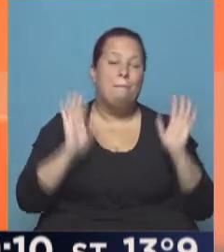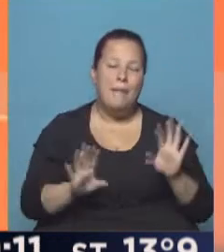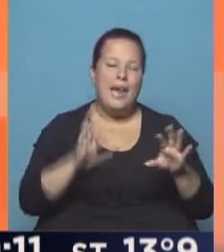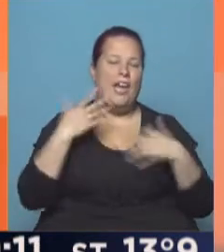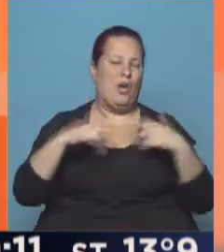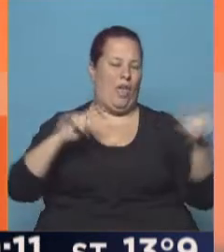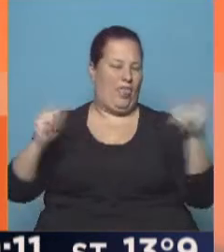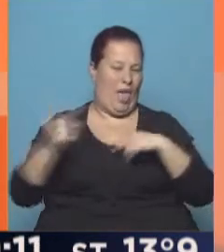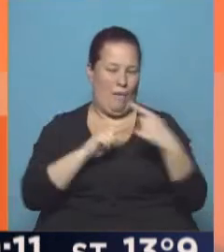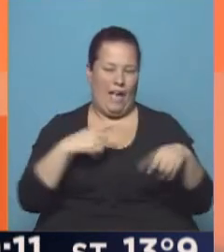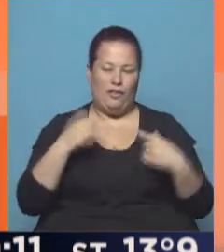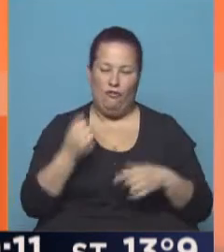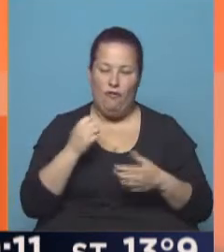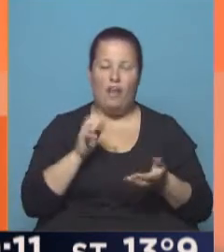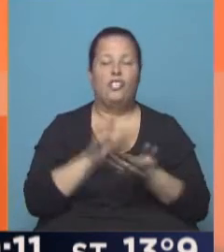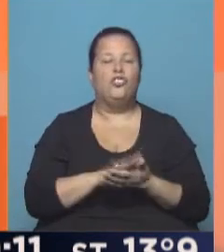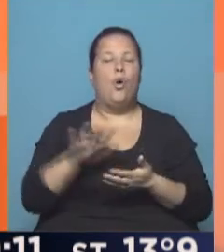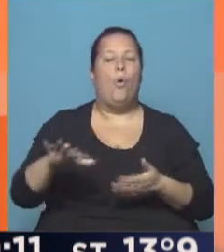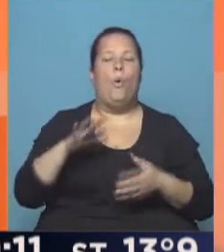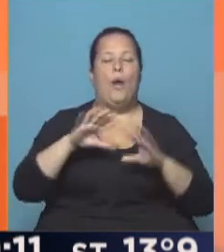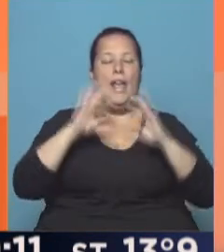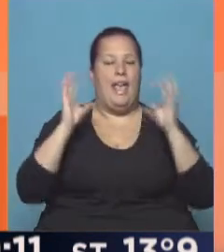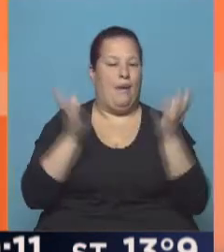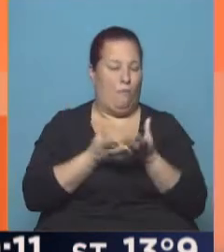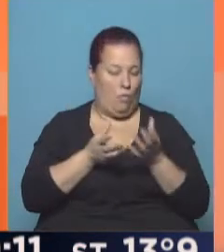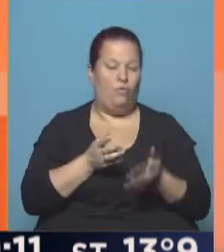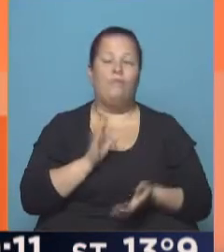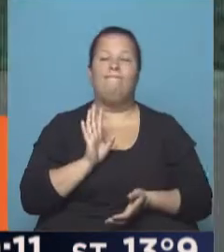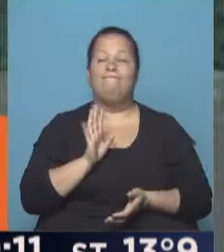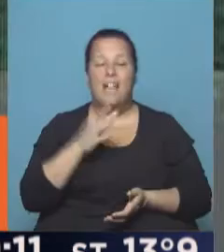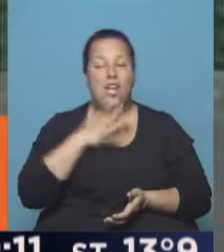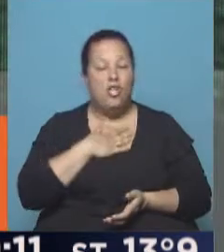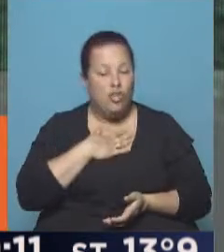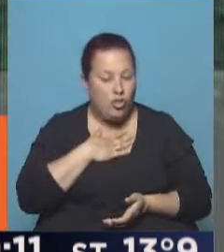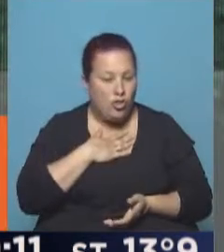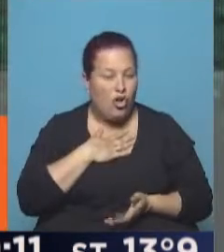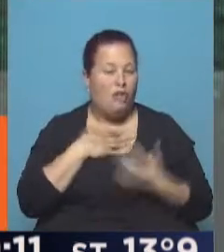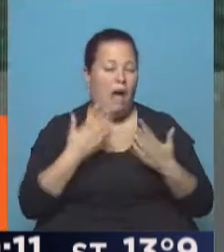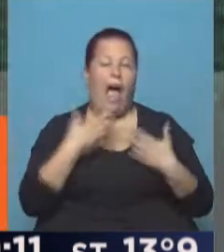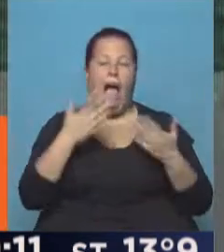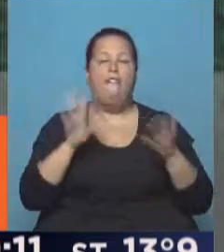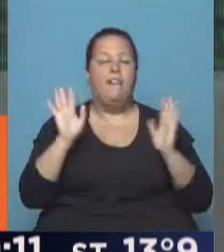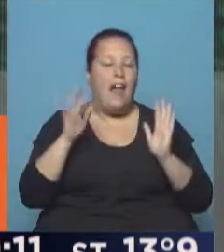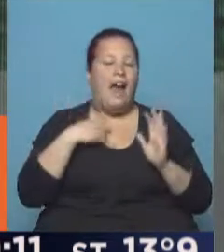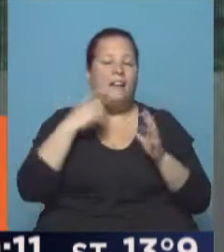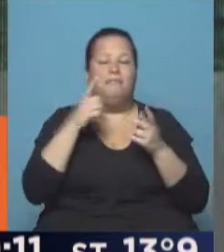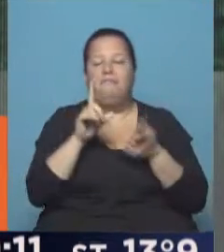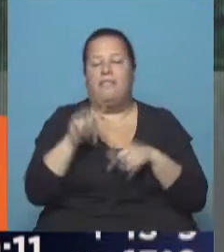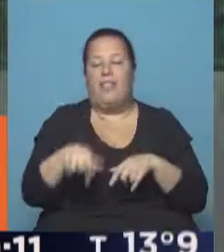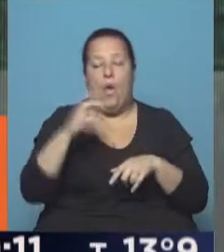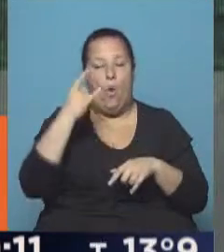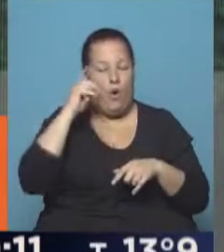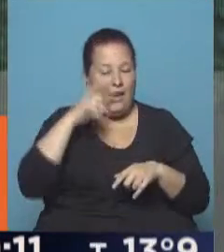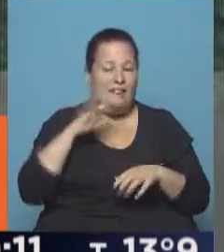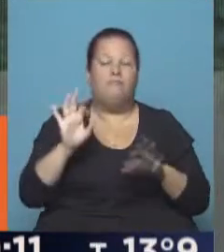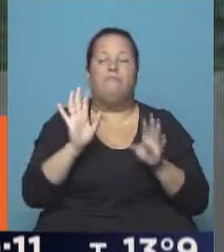gran discusión de ámbito internacional ya. Yo hablaría de la desnaturalización a esta altura de la UNESCO.